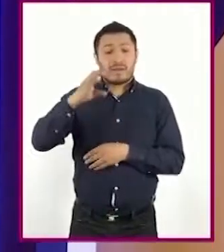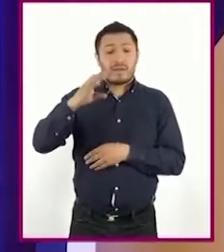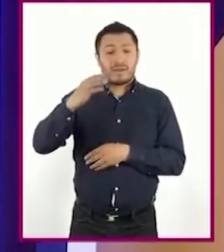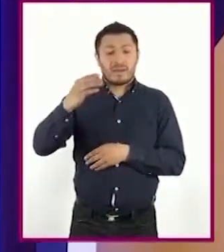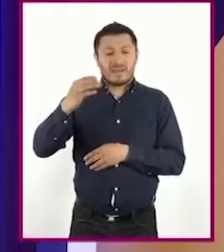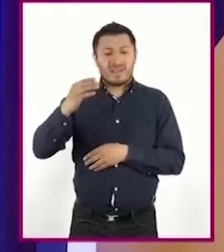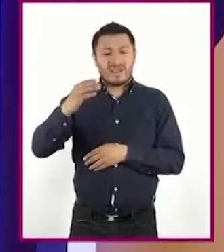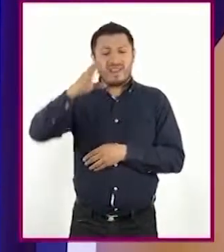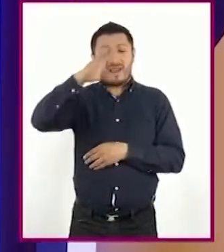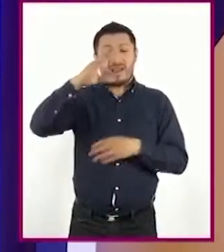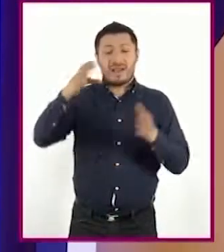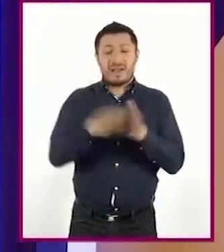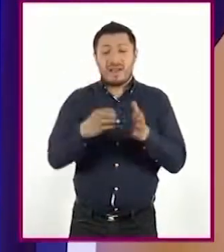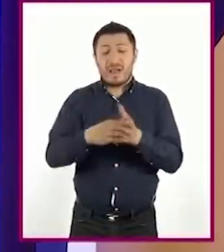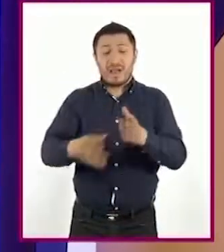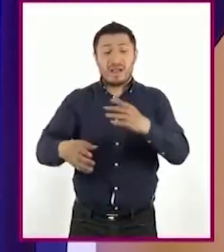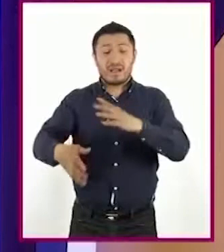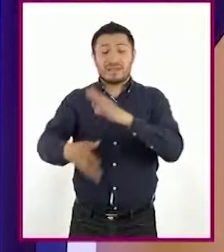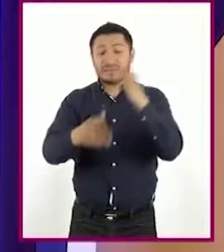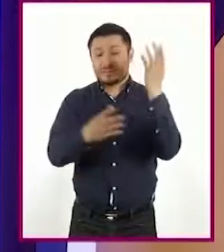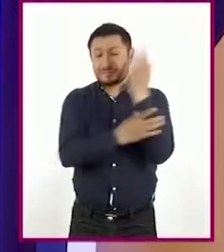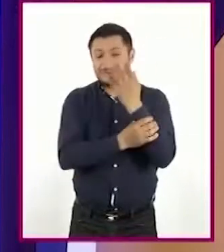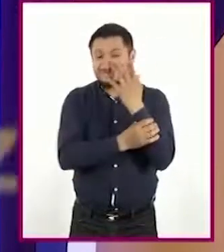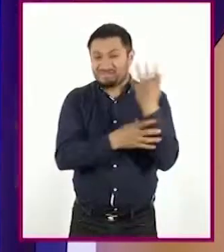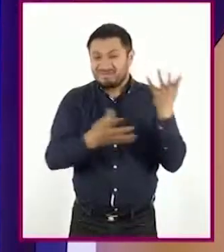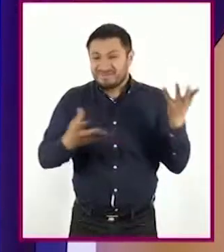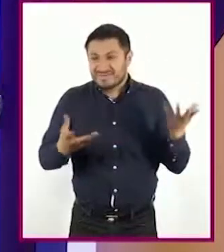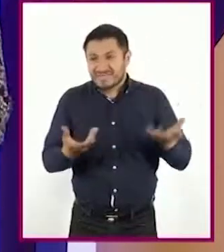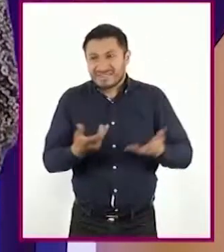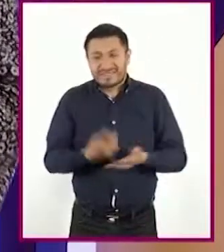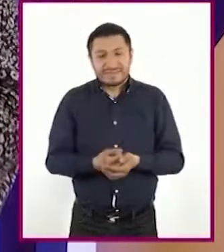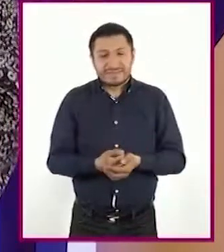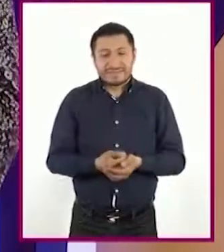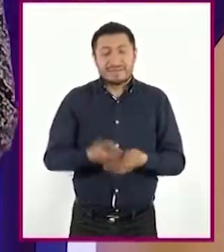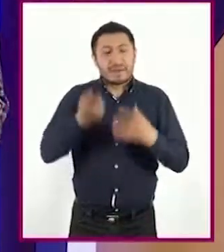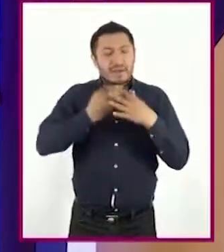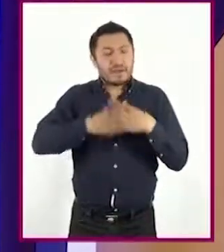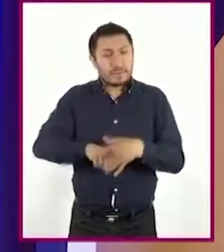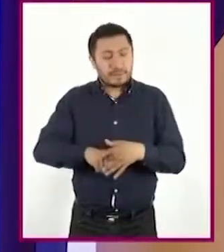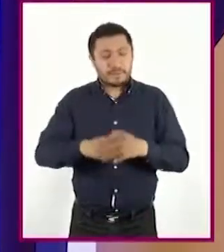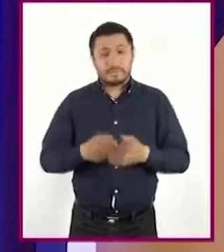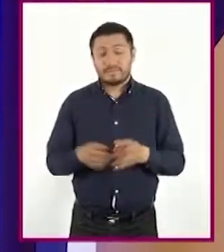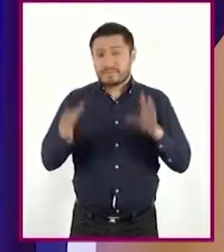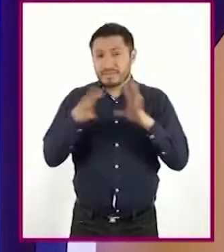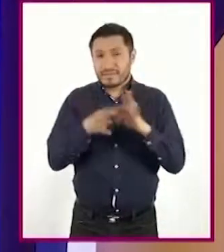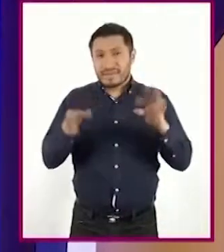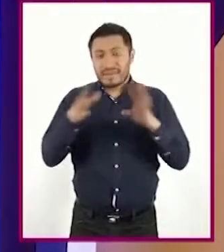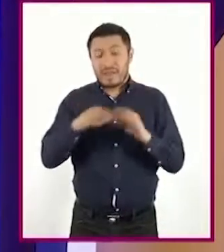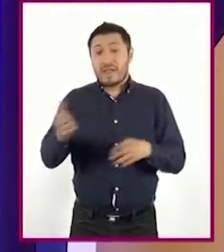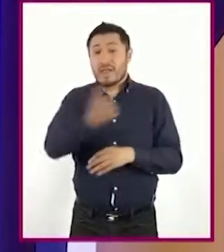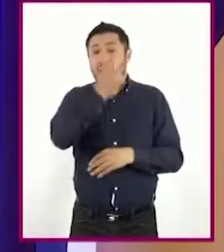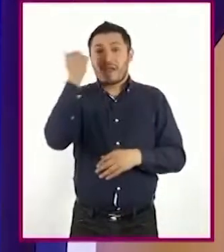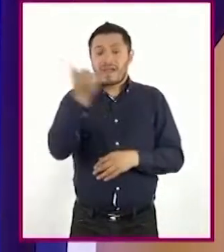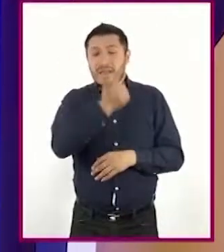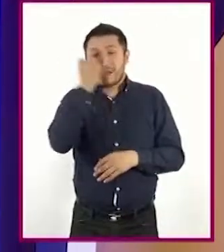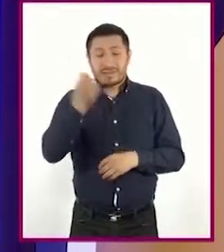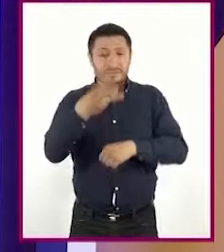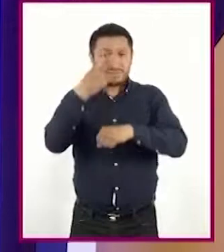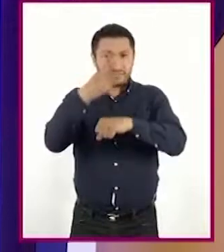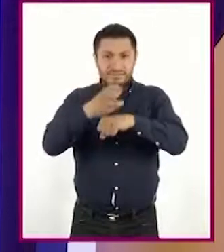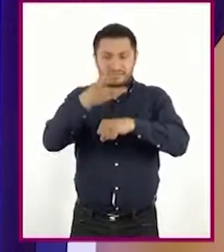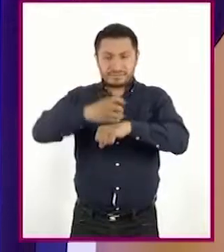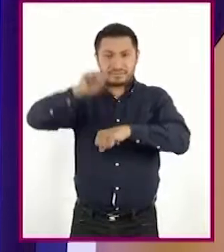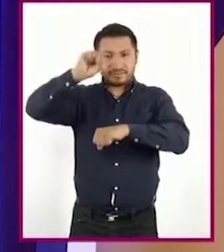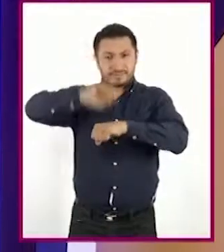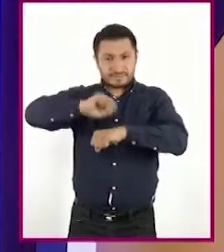caja-brazos, a partir de la mediana. Para comenzar, se tiene la siguiente situación. A las alumnas y los alumnos de tercero